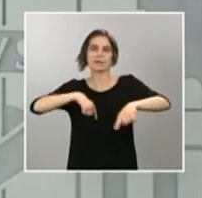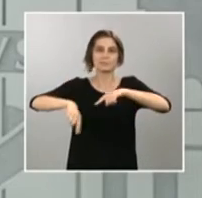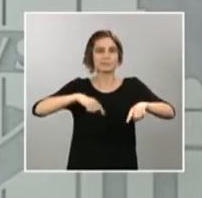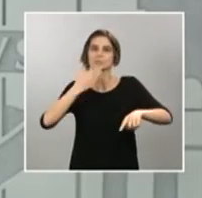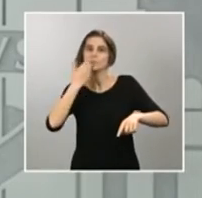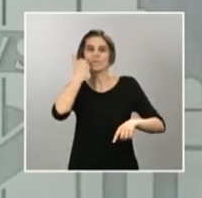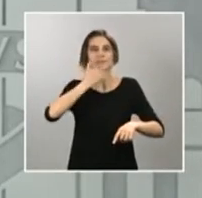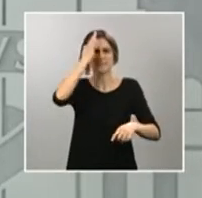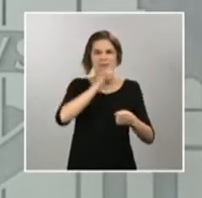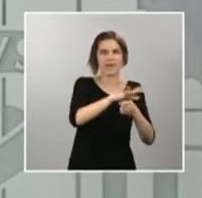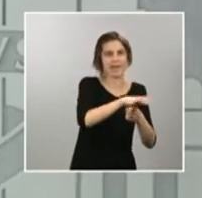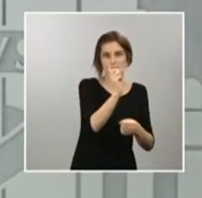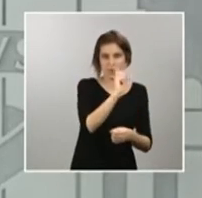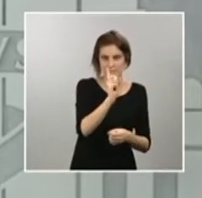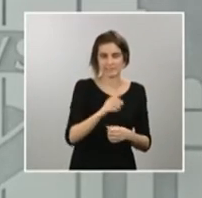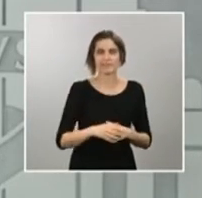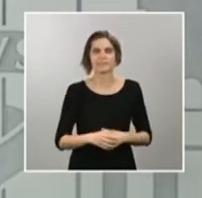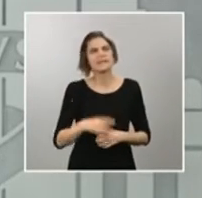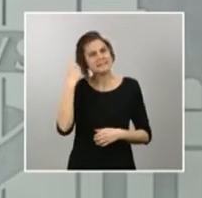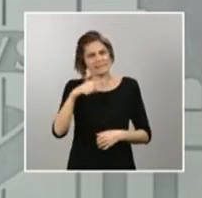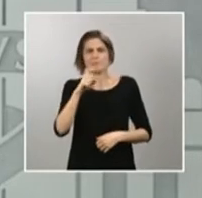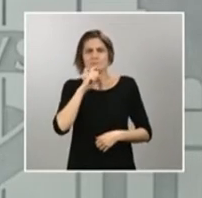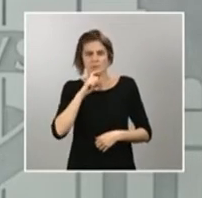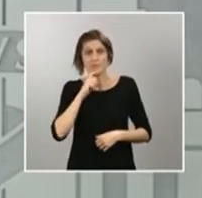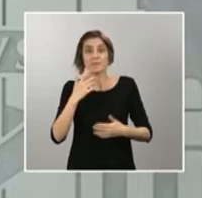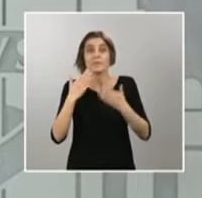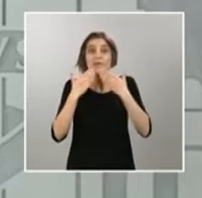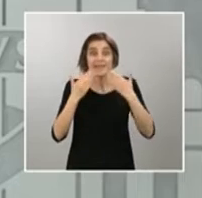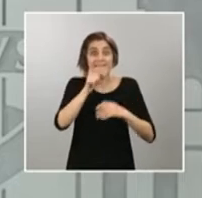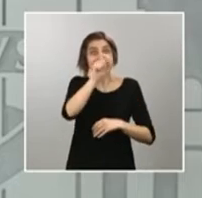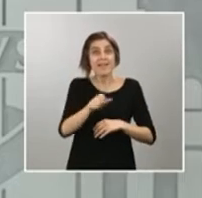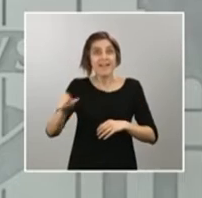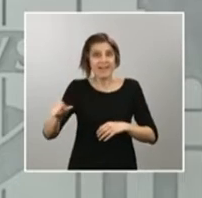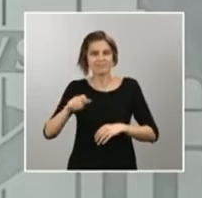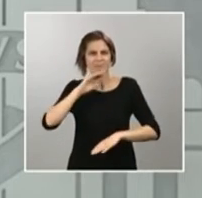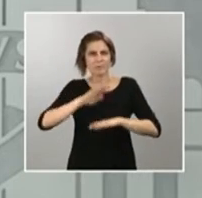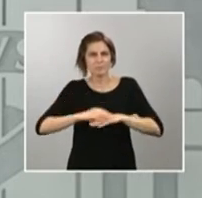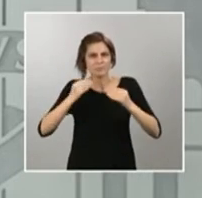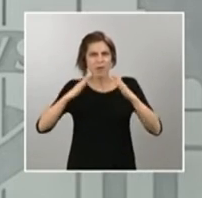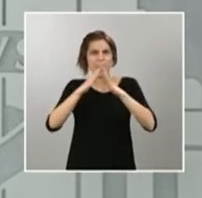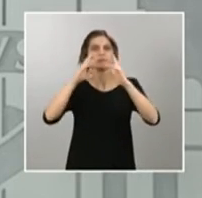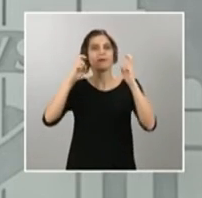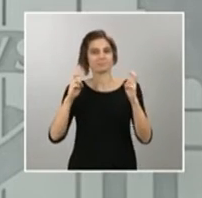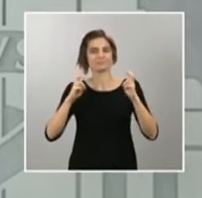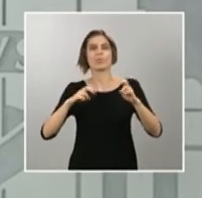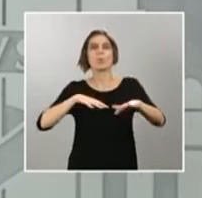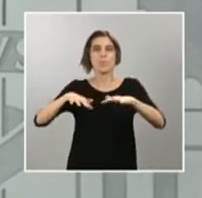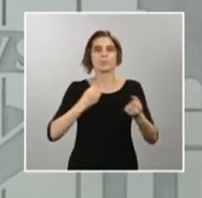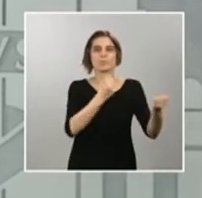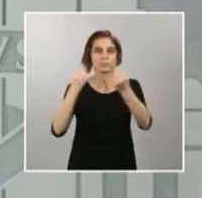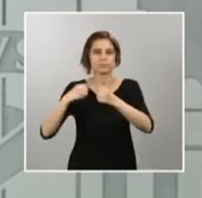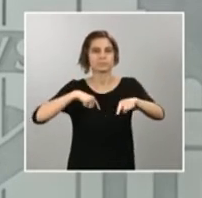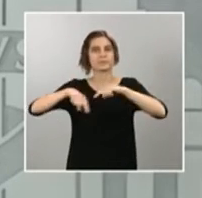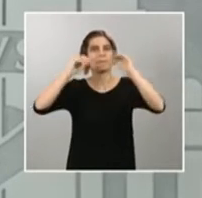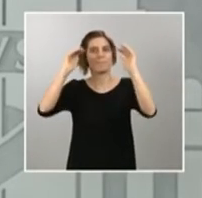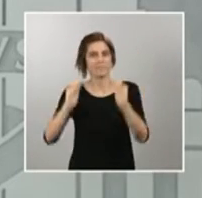Ministros Extraordinario, la portavoz del Gobierno, ministra de Hacienda, María Jesús Montero, ha señalado que la restricción de más actividades es necesaria para combatir